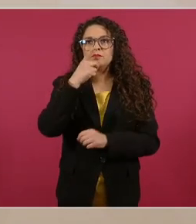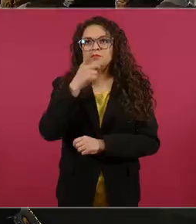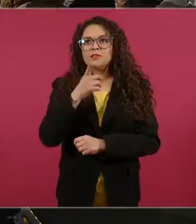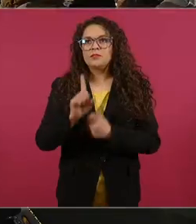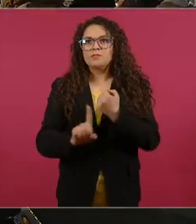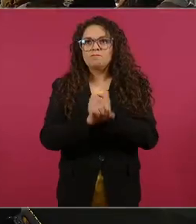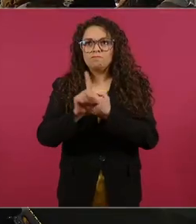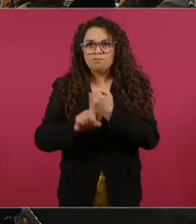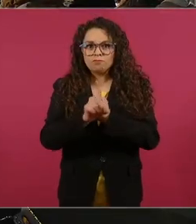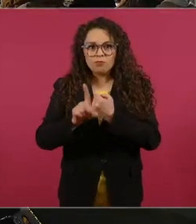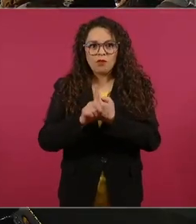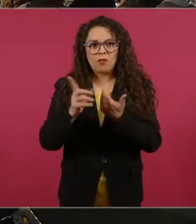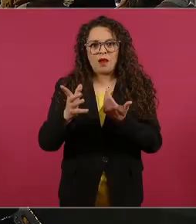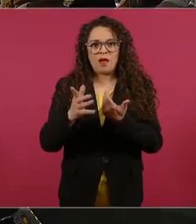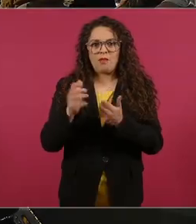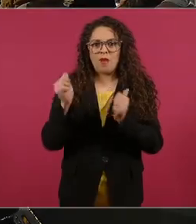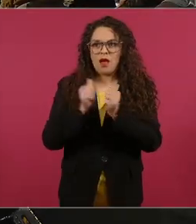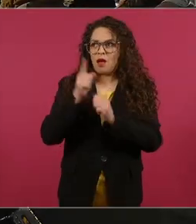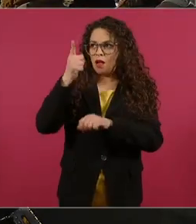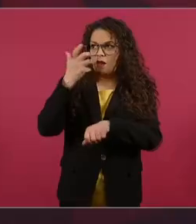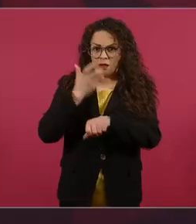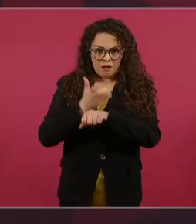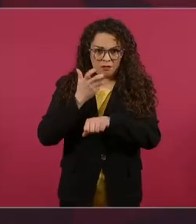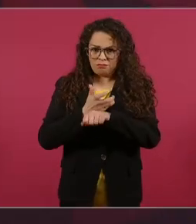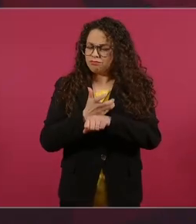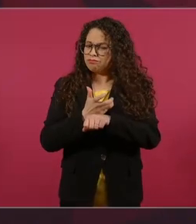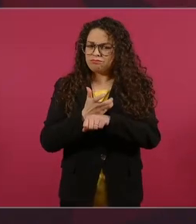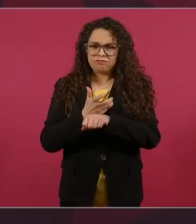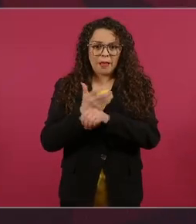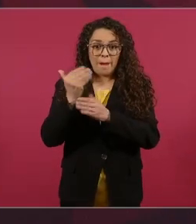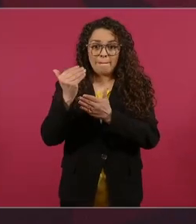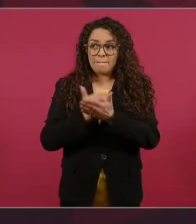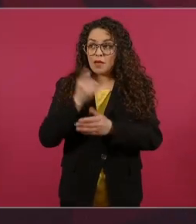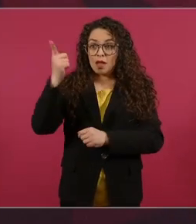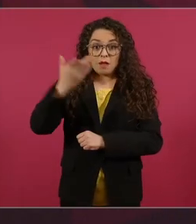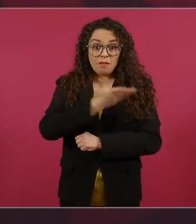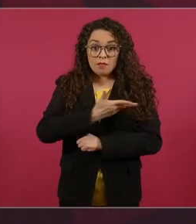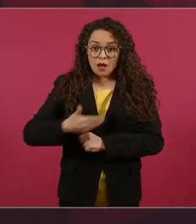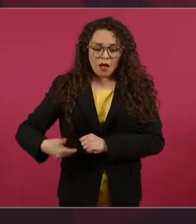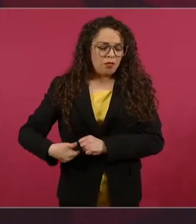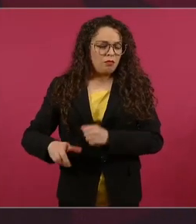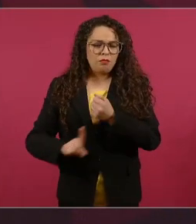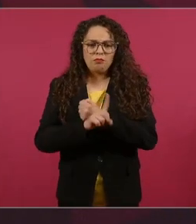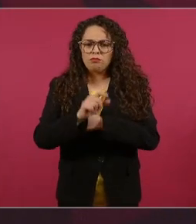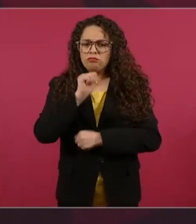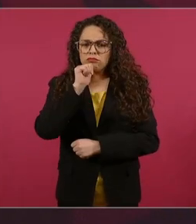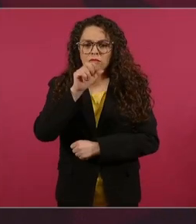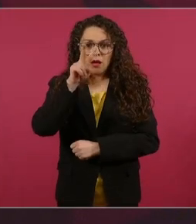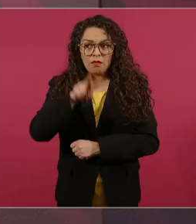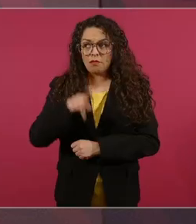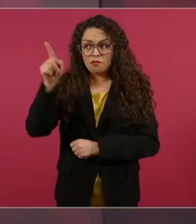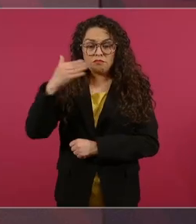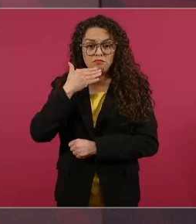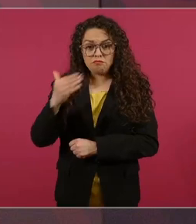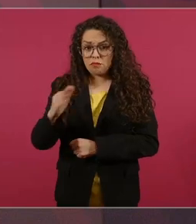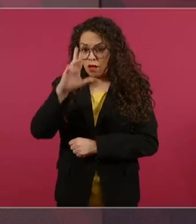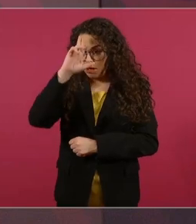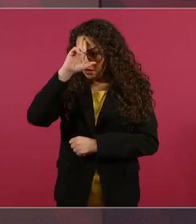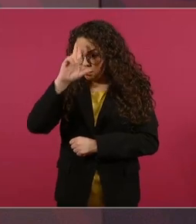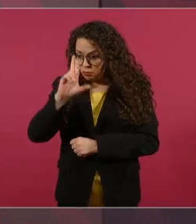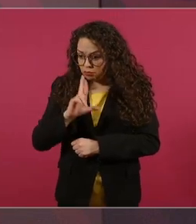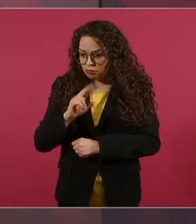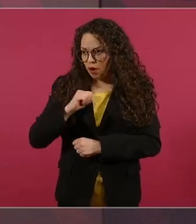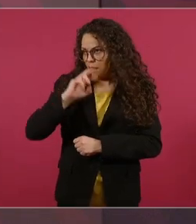el gobierno de Estados Unidos, mucho menos con el presidente Biden, que se ha portado muy respetuoso. Lo